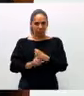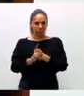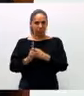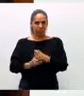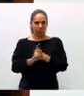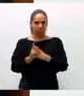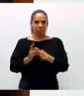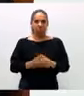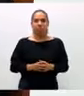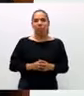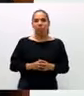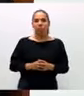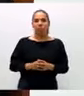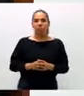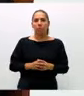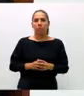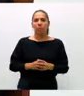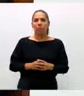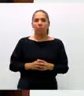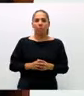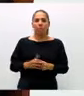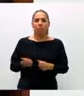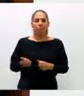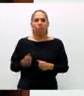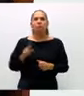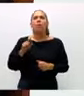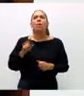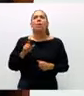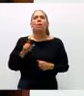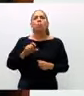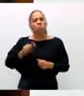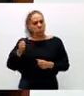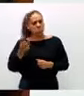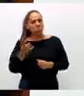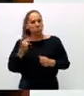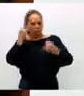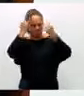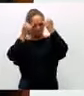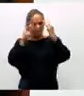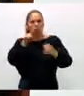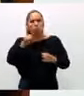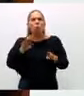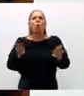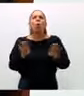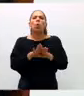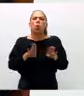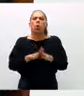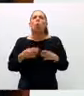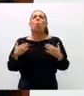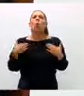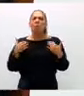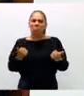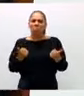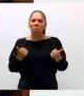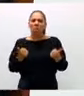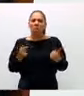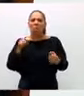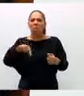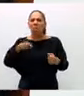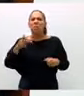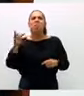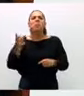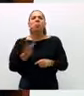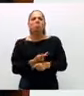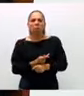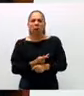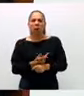que tiene que ver con el diálogo. ¿Cómo entiendes tú lo que nos está pasando? ¿Cuál es para ti el problema? Y fíjense cómo esto